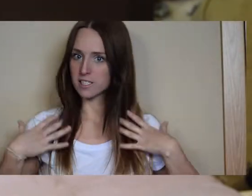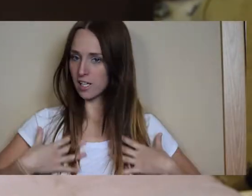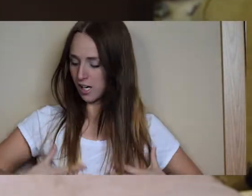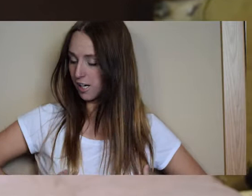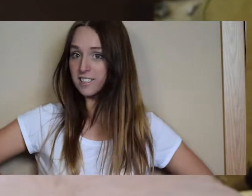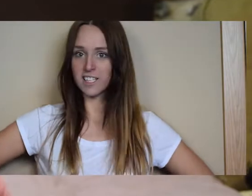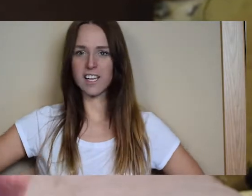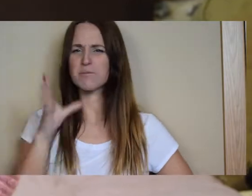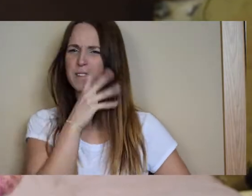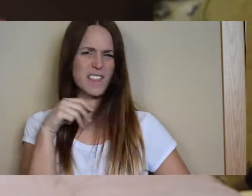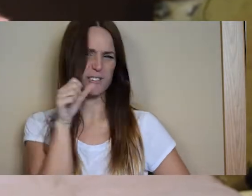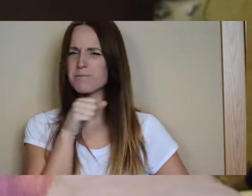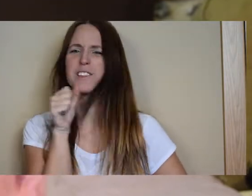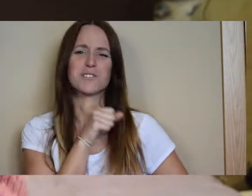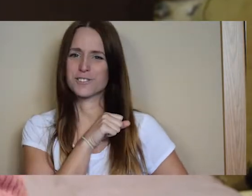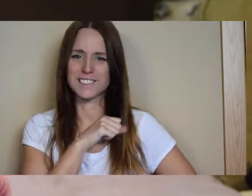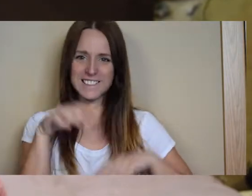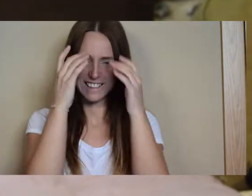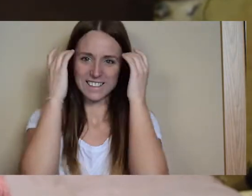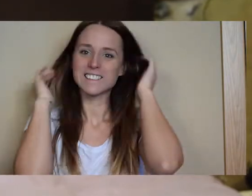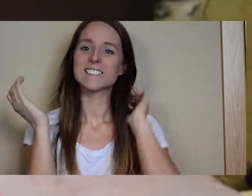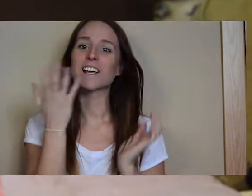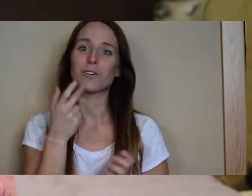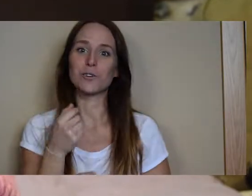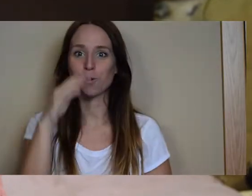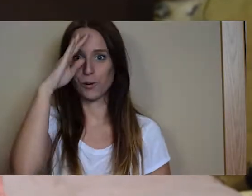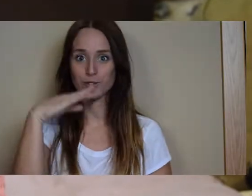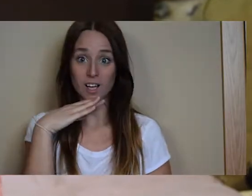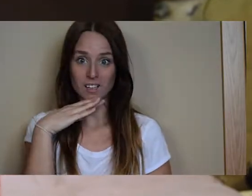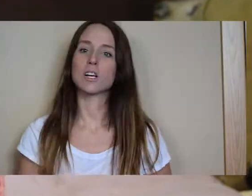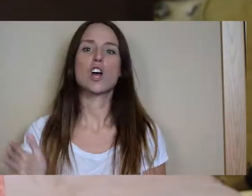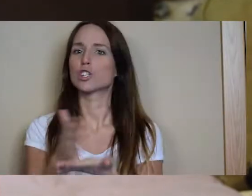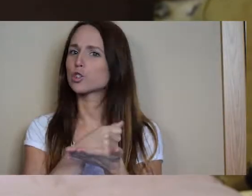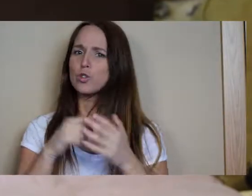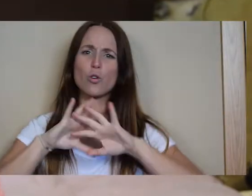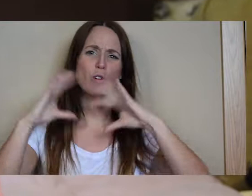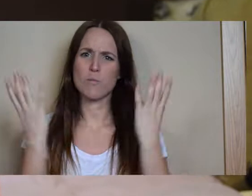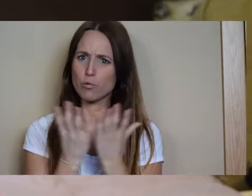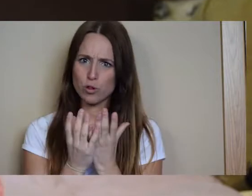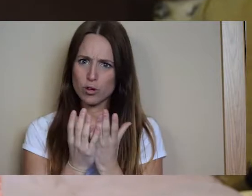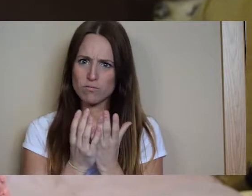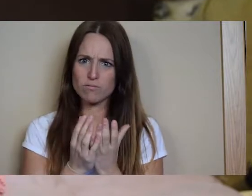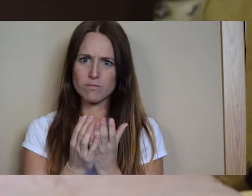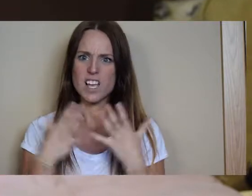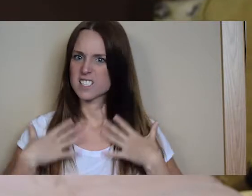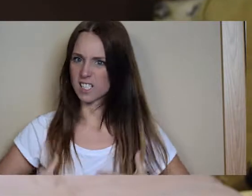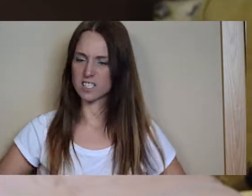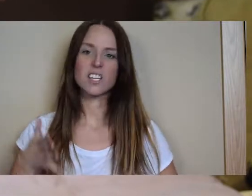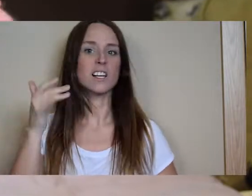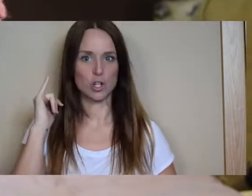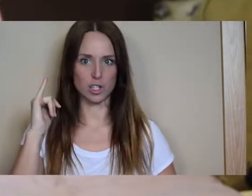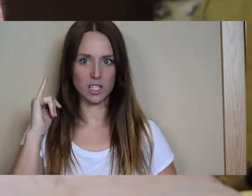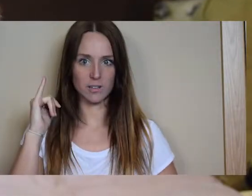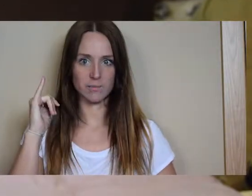le he puesto parches porque ya me daba un poco de vergüenza ir todas iguales. Y nada, y este jersey es súper bonito,